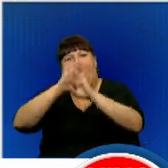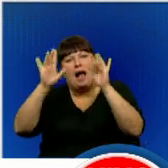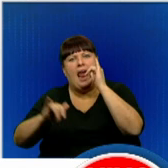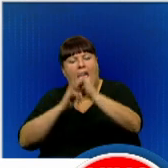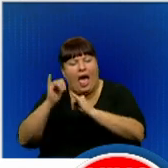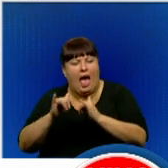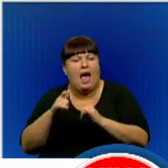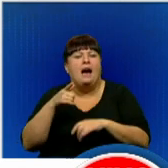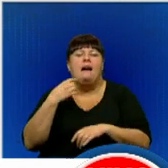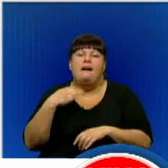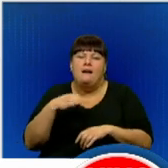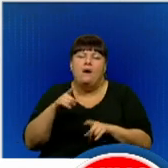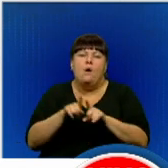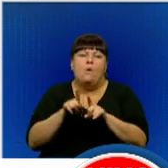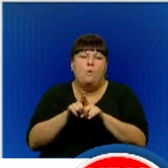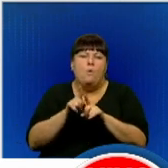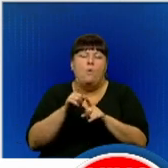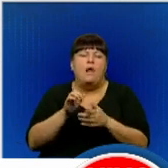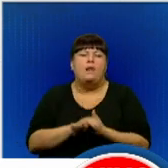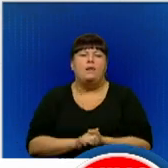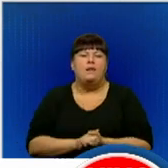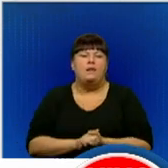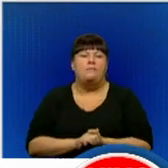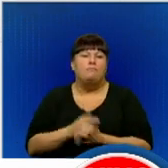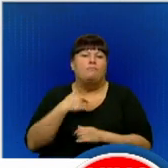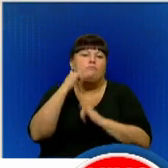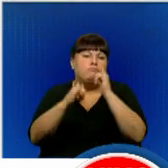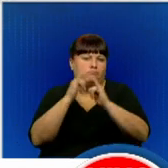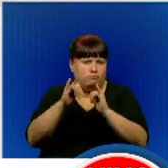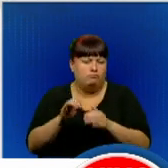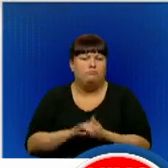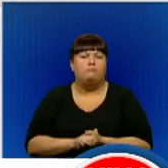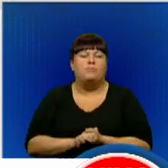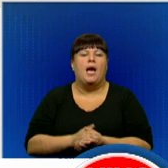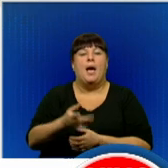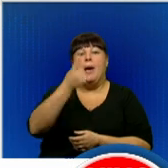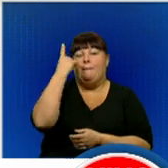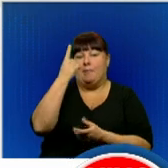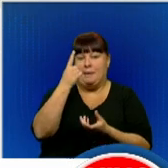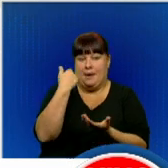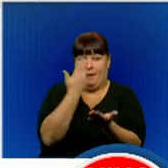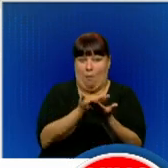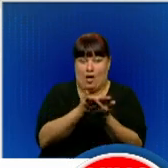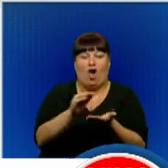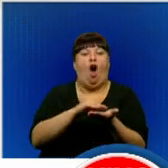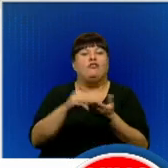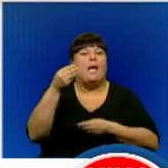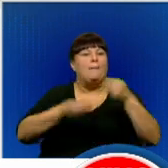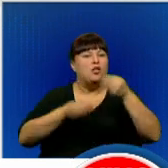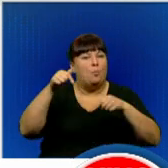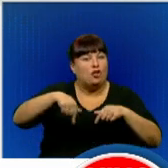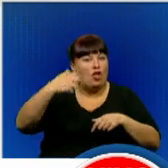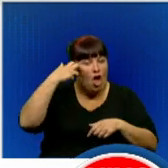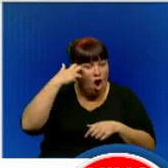merece algunos comentarios en una primera versión la oficina de presupuesto del congreso